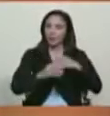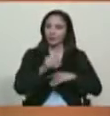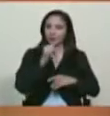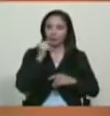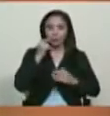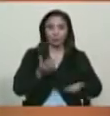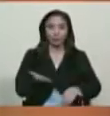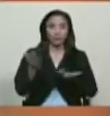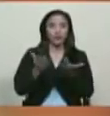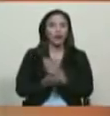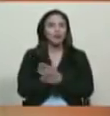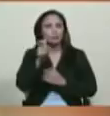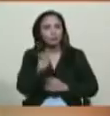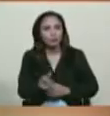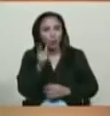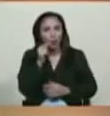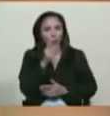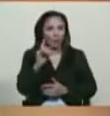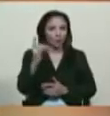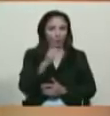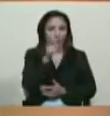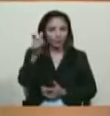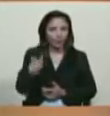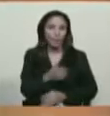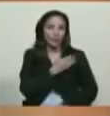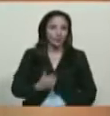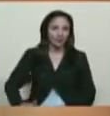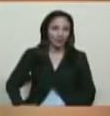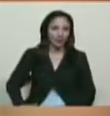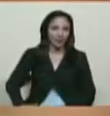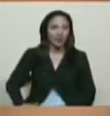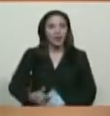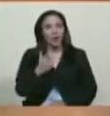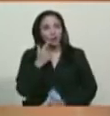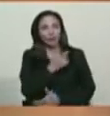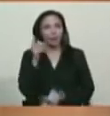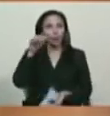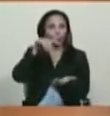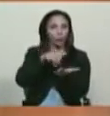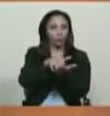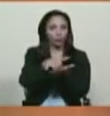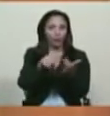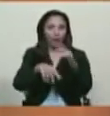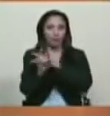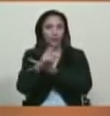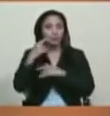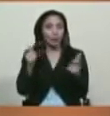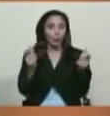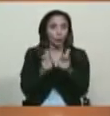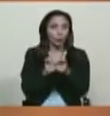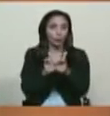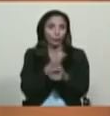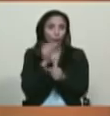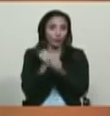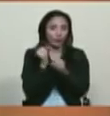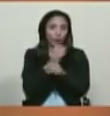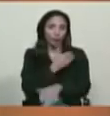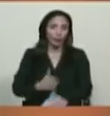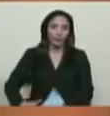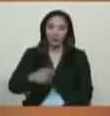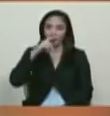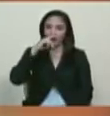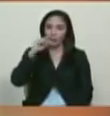información. El jefe del Estado Plurinacional de Bolivia, Evo Morales, durante una escala en Venezuela, sostuvo una reunión de trabajo con el presidente